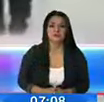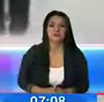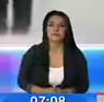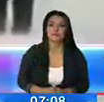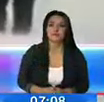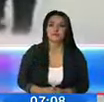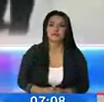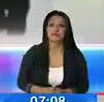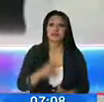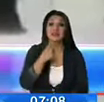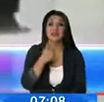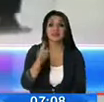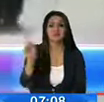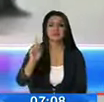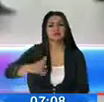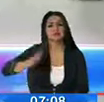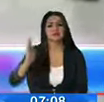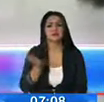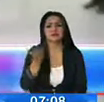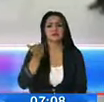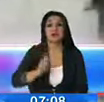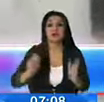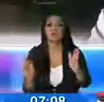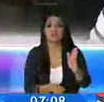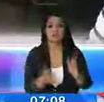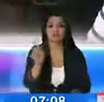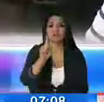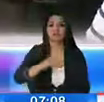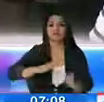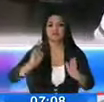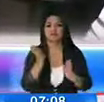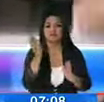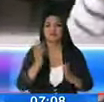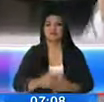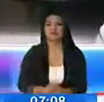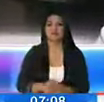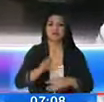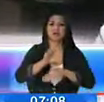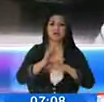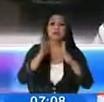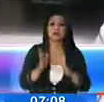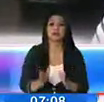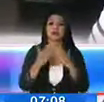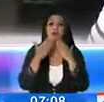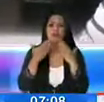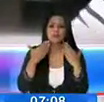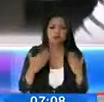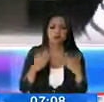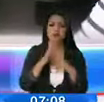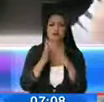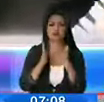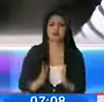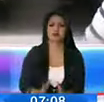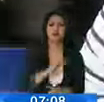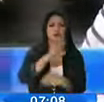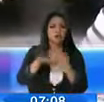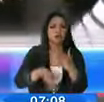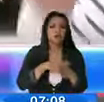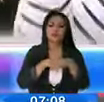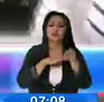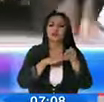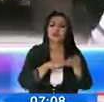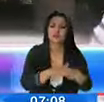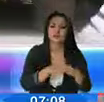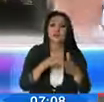decir de ellos es disciplina lo que imparte. El licenciado es un muy buen licenciado. Todos les respaldamos,